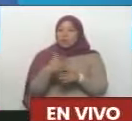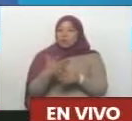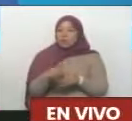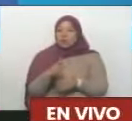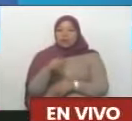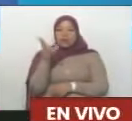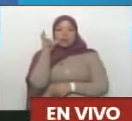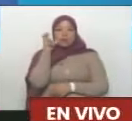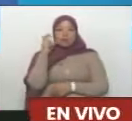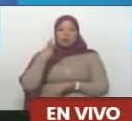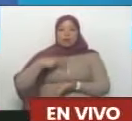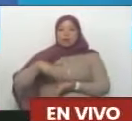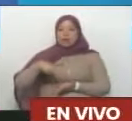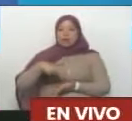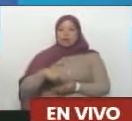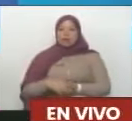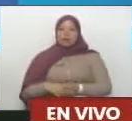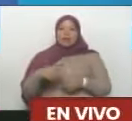pues.